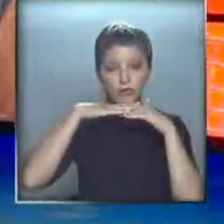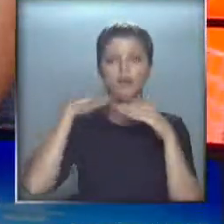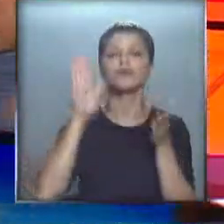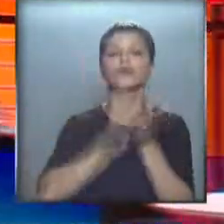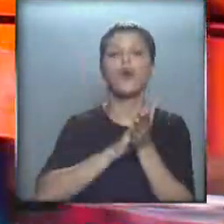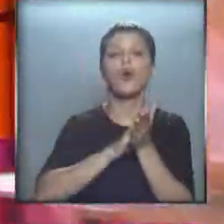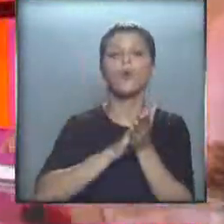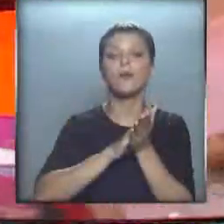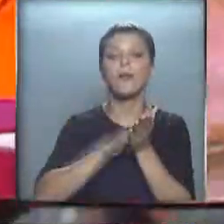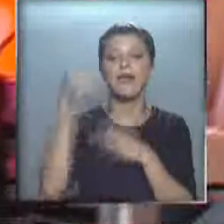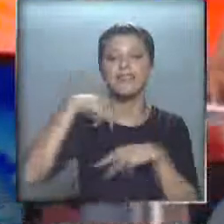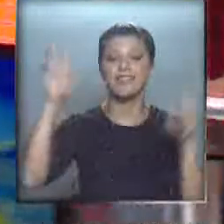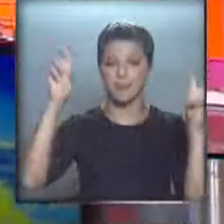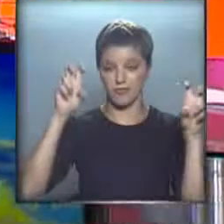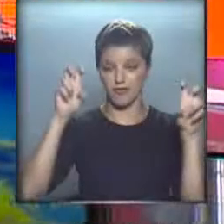estereotipos.